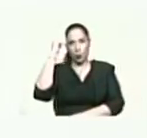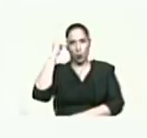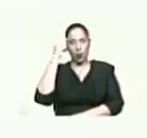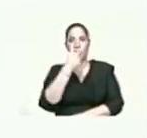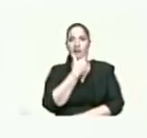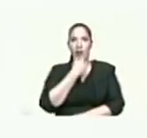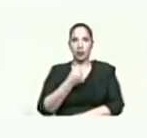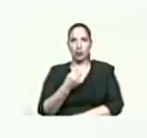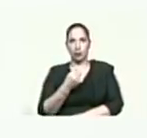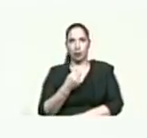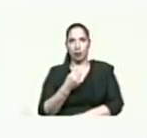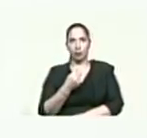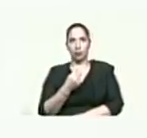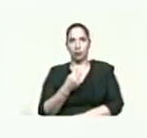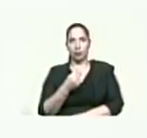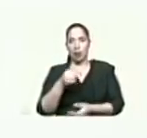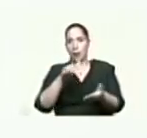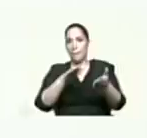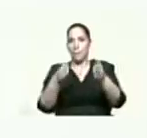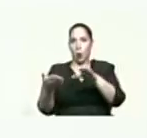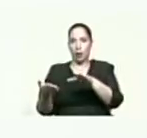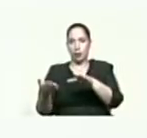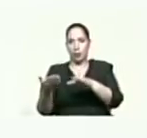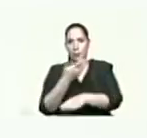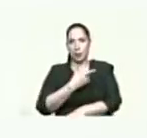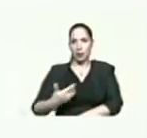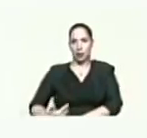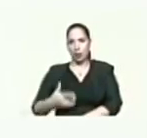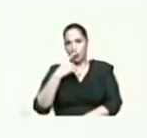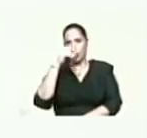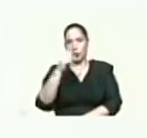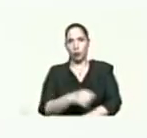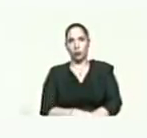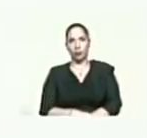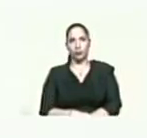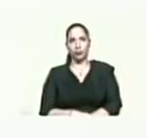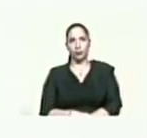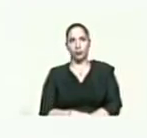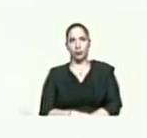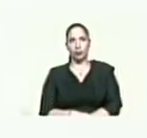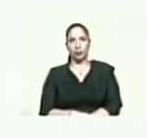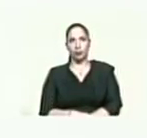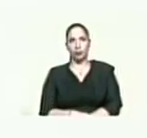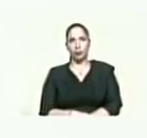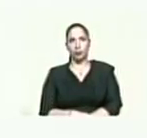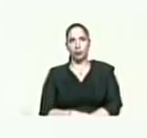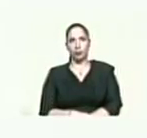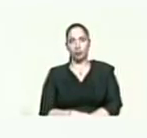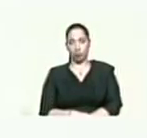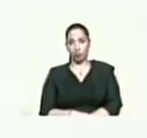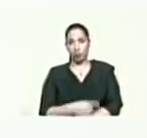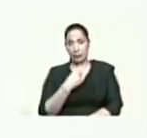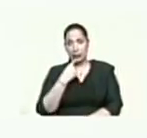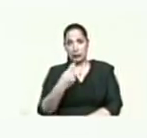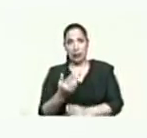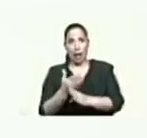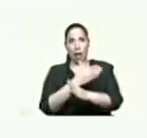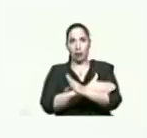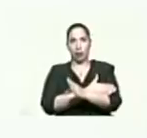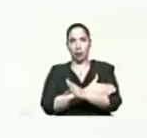facilitar el asesinato del presidente Nicolás Maduro. Por eso les decía antes